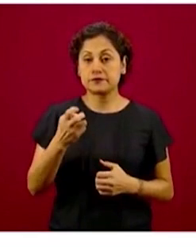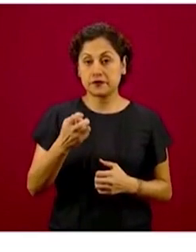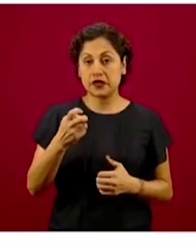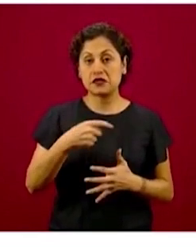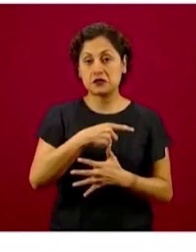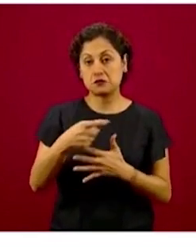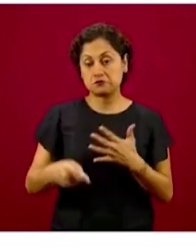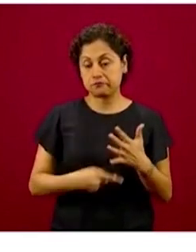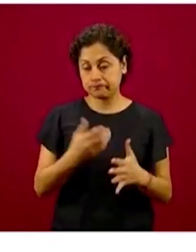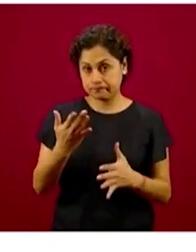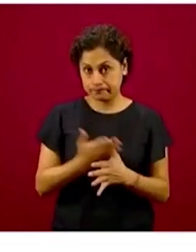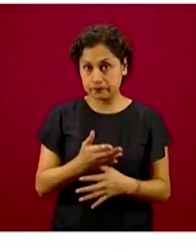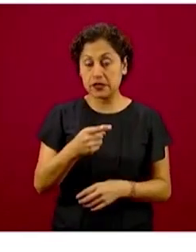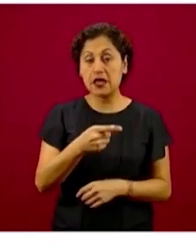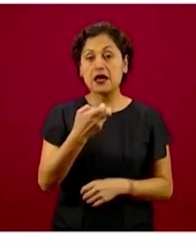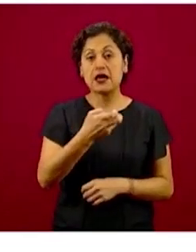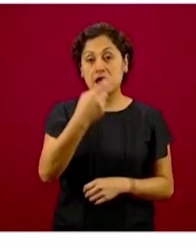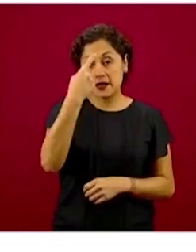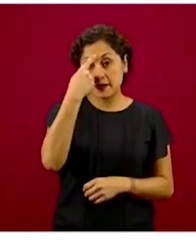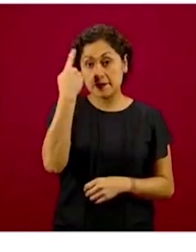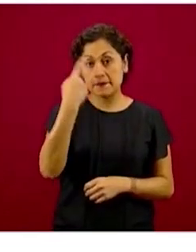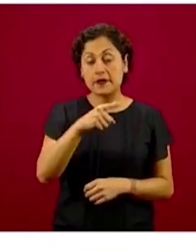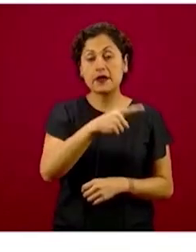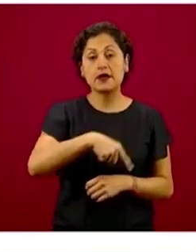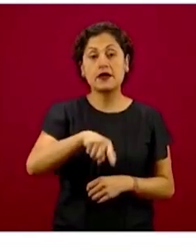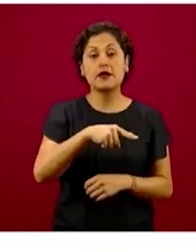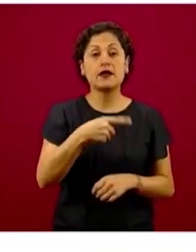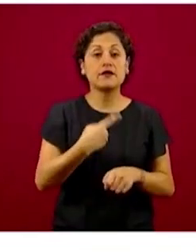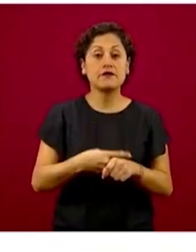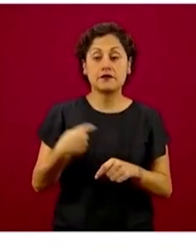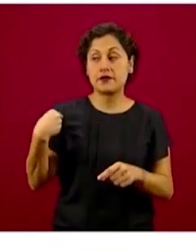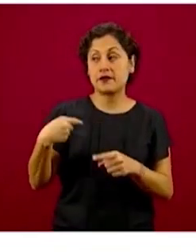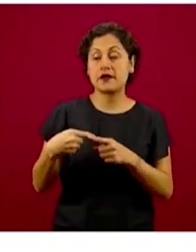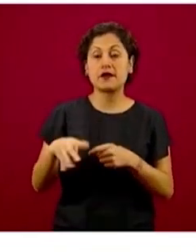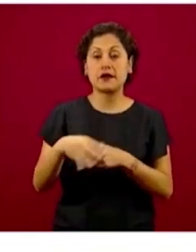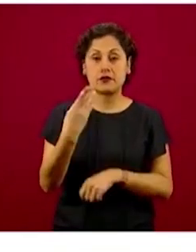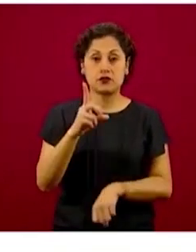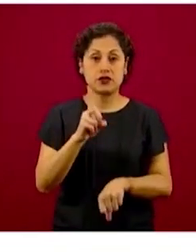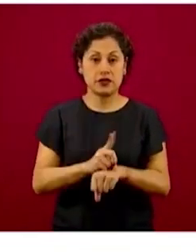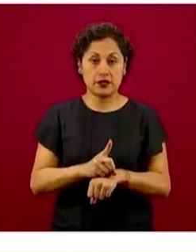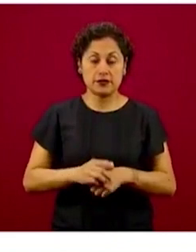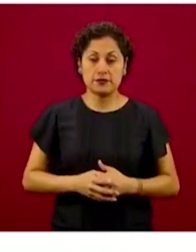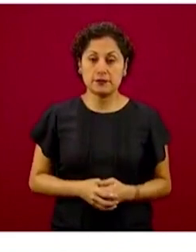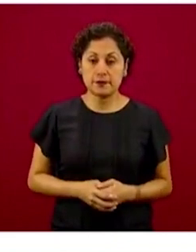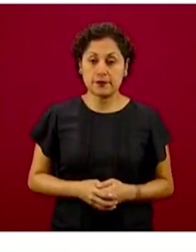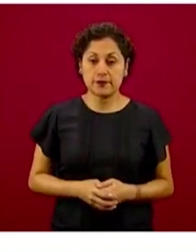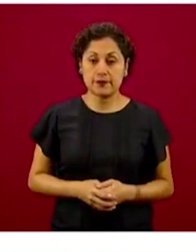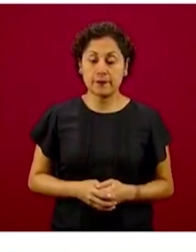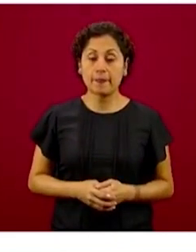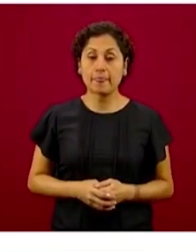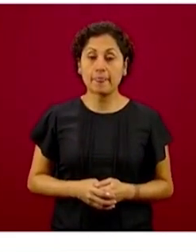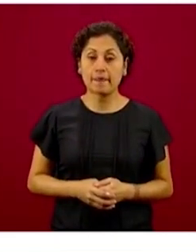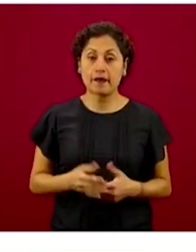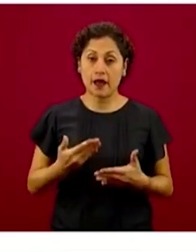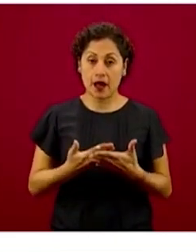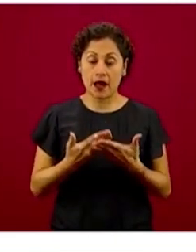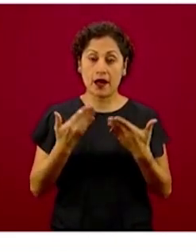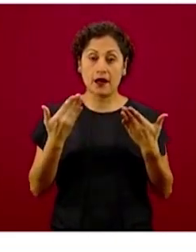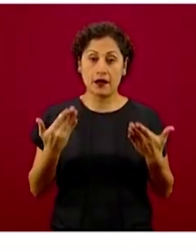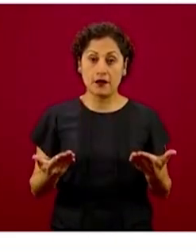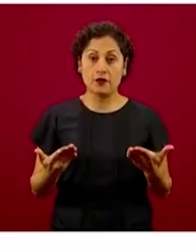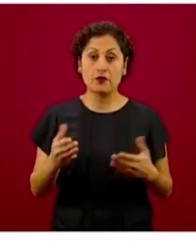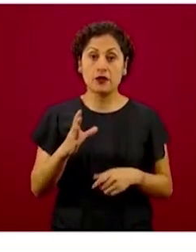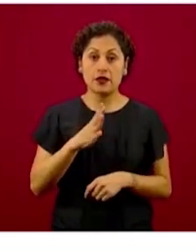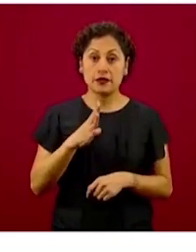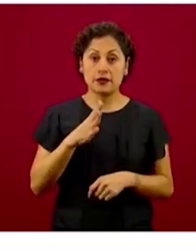con signos y síntomas de enfermedad en los últimos 14 días. Así también al día de hoy, con los resultados que